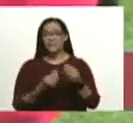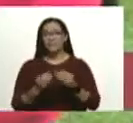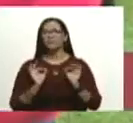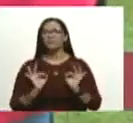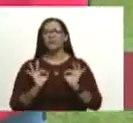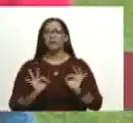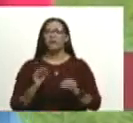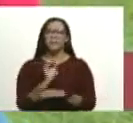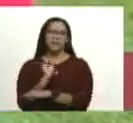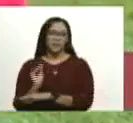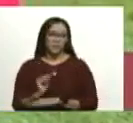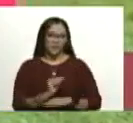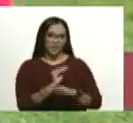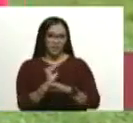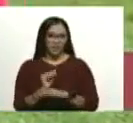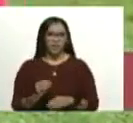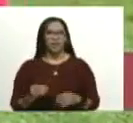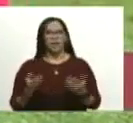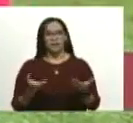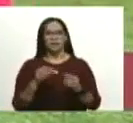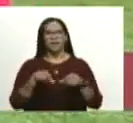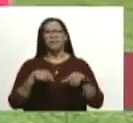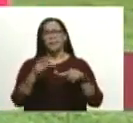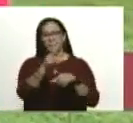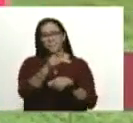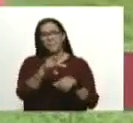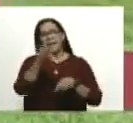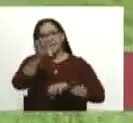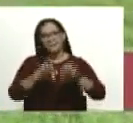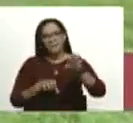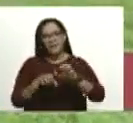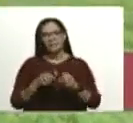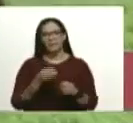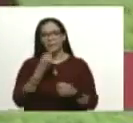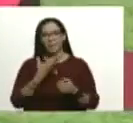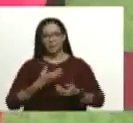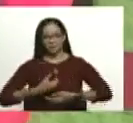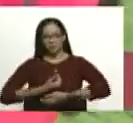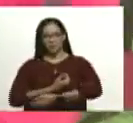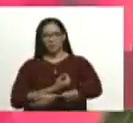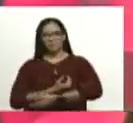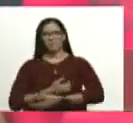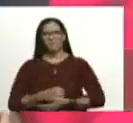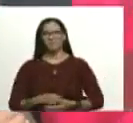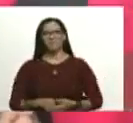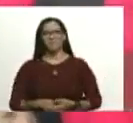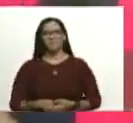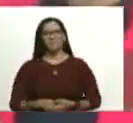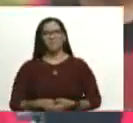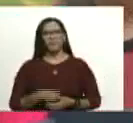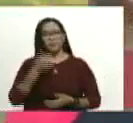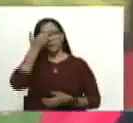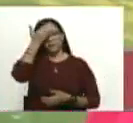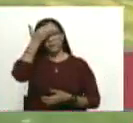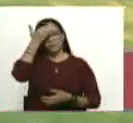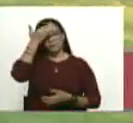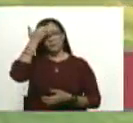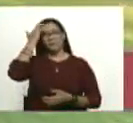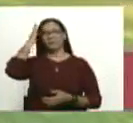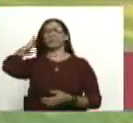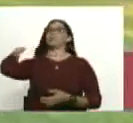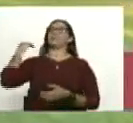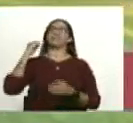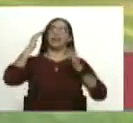para el cuidado de, entre otras cosas, estas especies tan maravillosas que tengo yo en mis brazos. Así es, Jordana. Saludos a todos y a todas